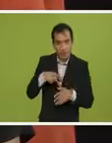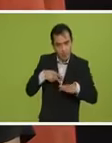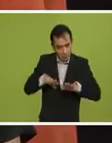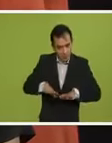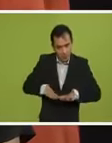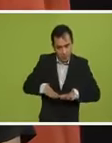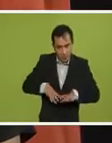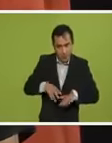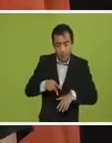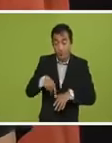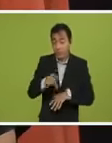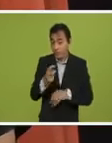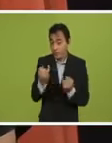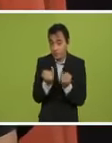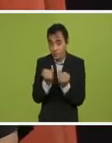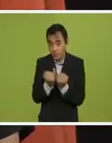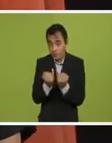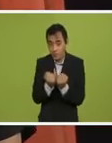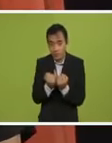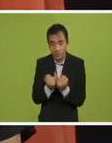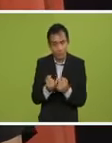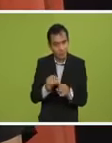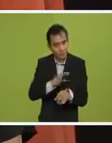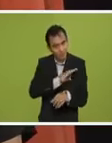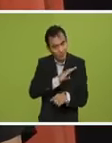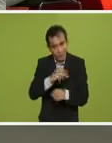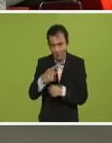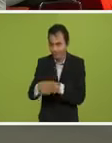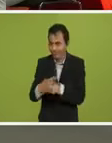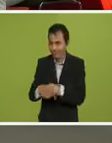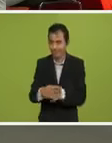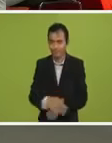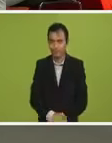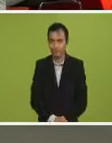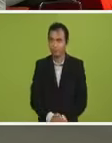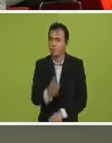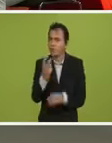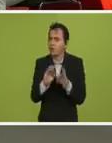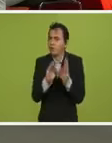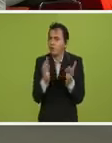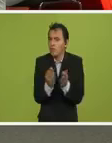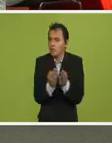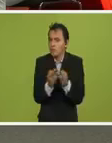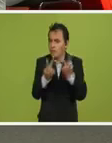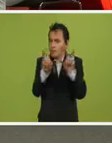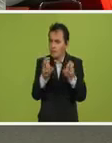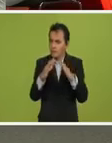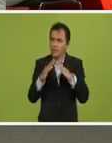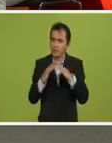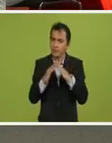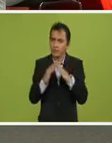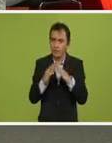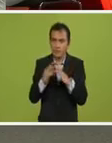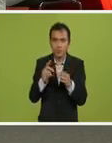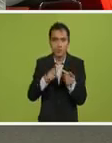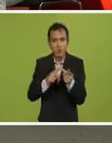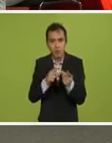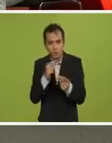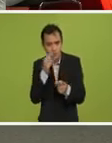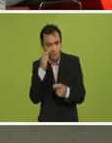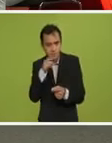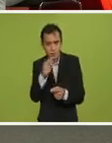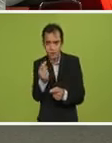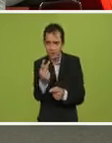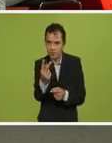puede dejar o hacer muy vulnerables. Y pues de esta manera es como el tema en casa o allá donde nos estén viendo a través de esta señal,